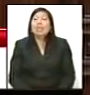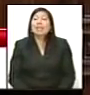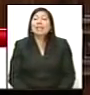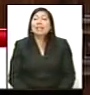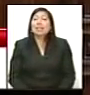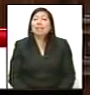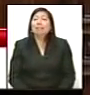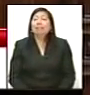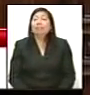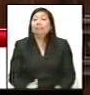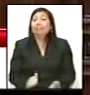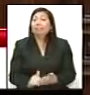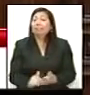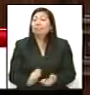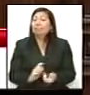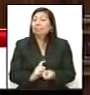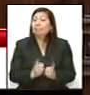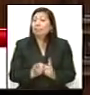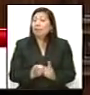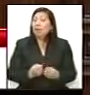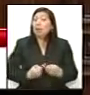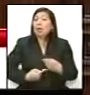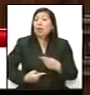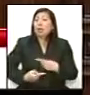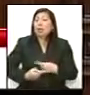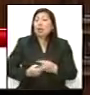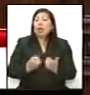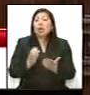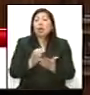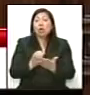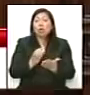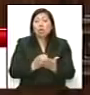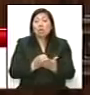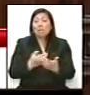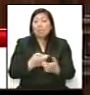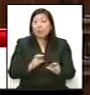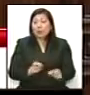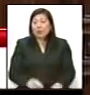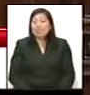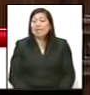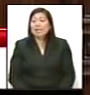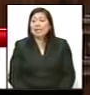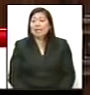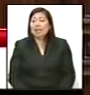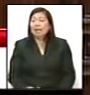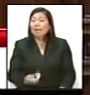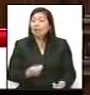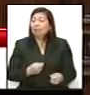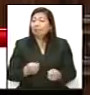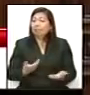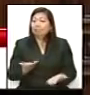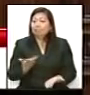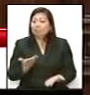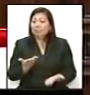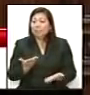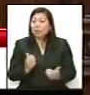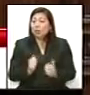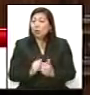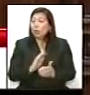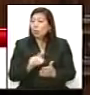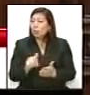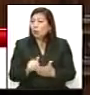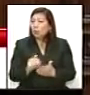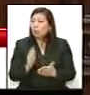caso, que renovemos y volvamos a la contratación pública, que es un mecanismo que con todos sus